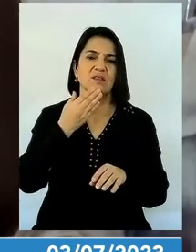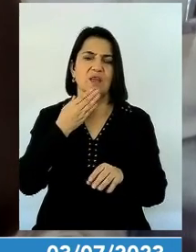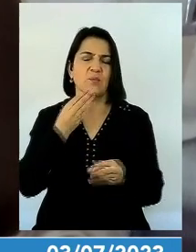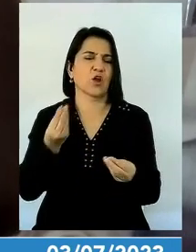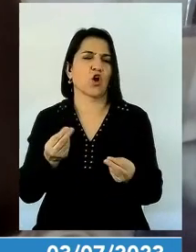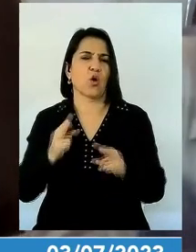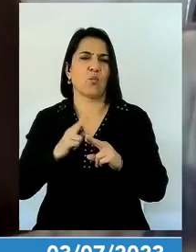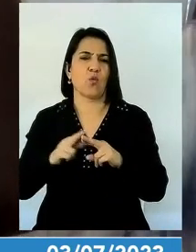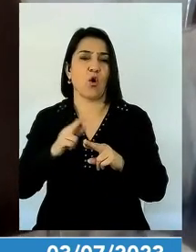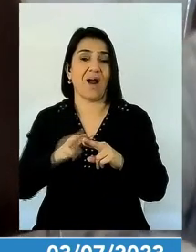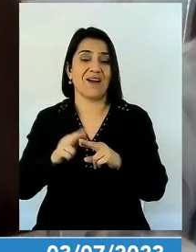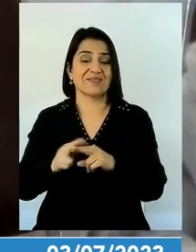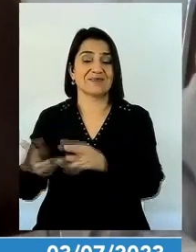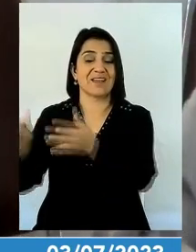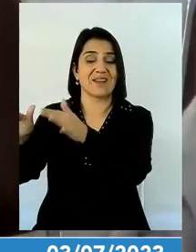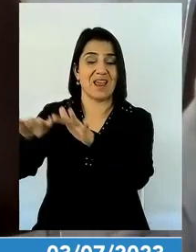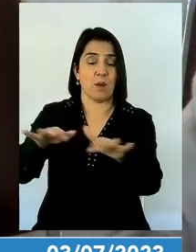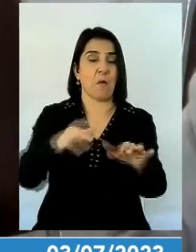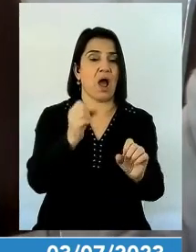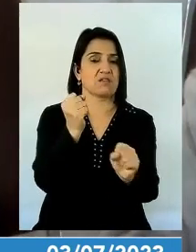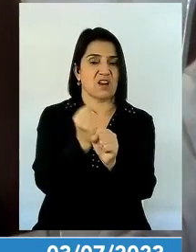puedan estar reguladas.